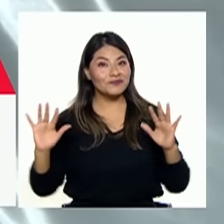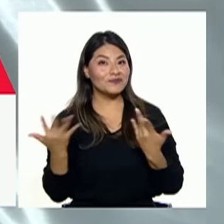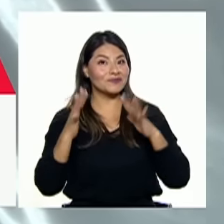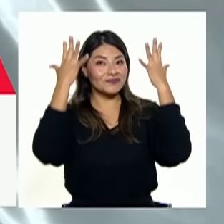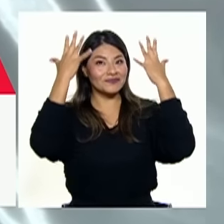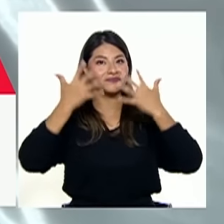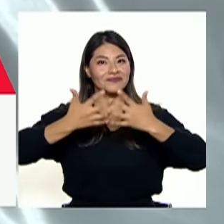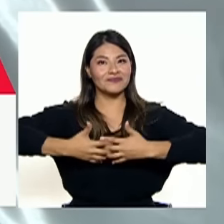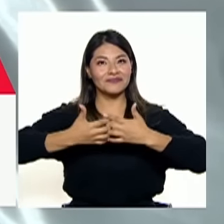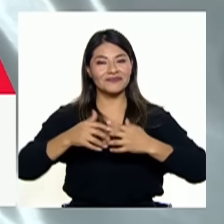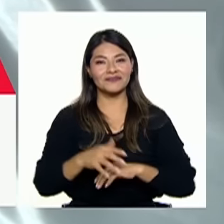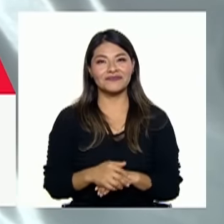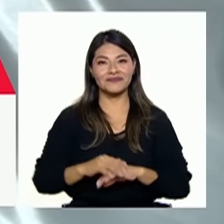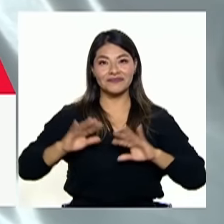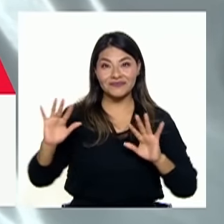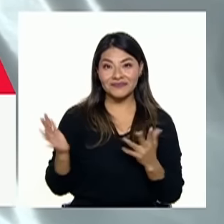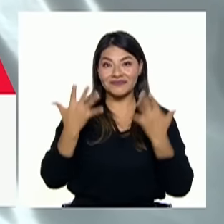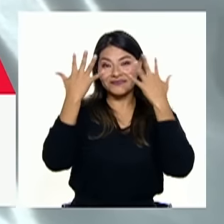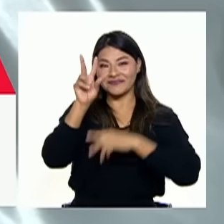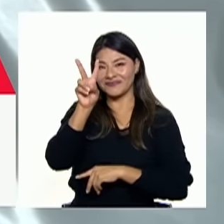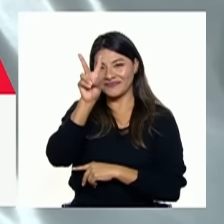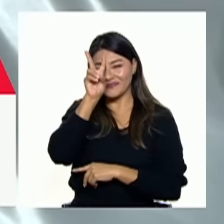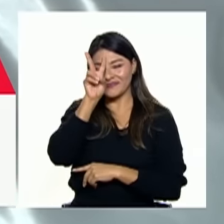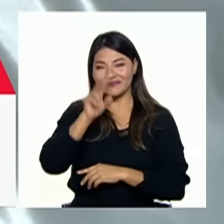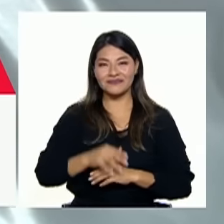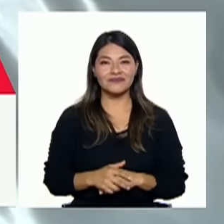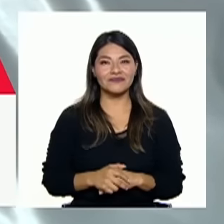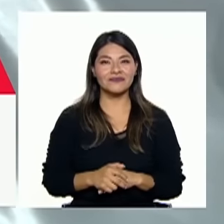nacional! ¡Viva el Perú!